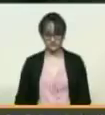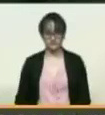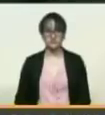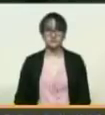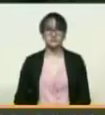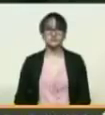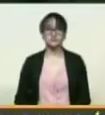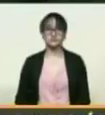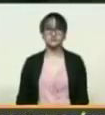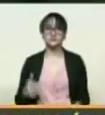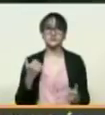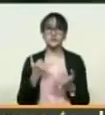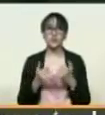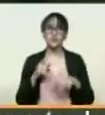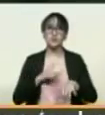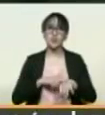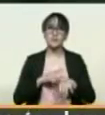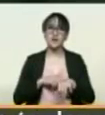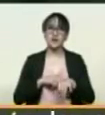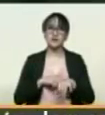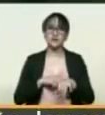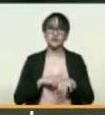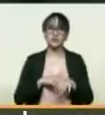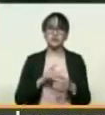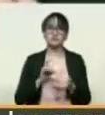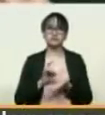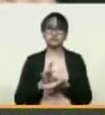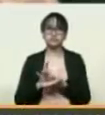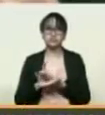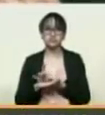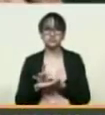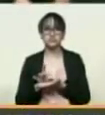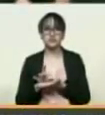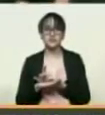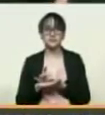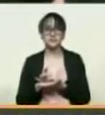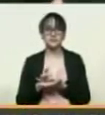En las últimas horas ocurrió una evacuación de los ejecutivos de Chevron